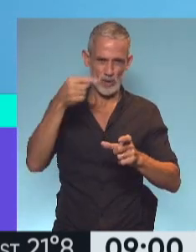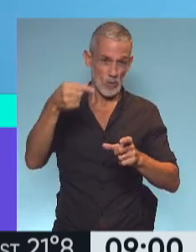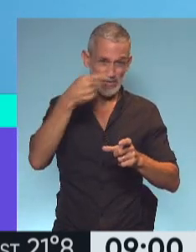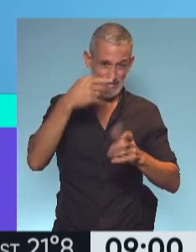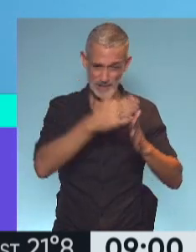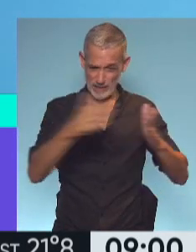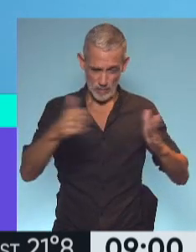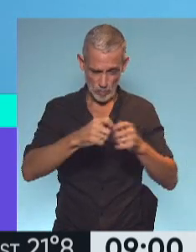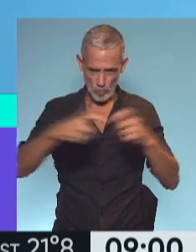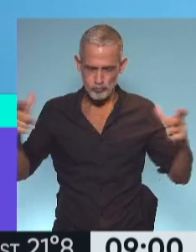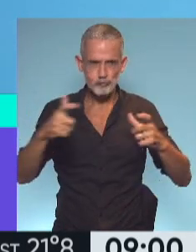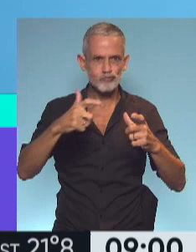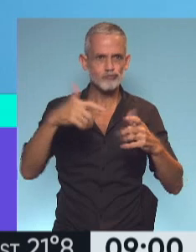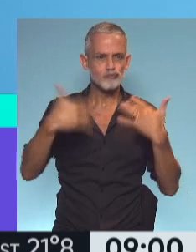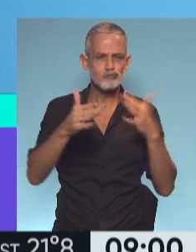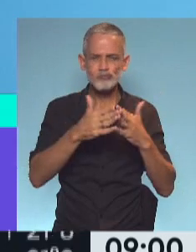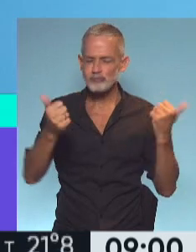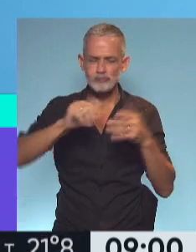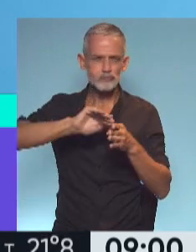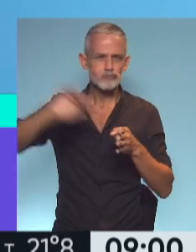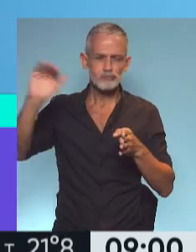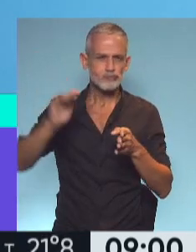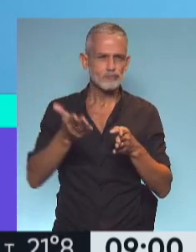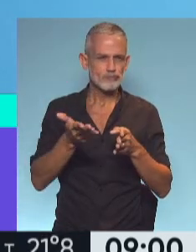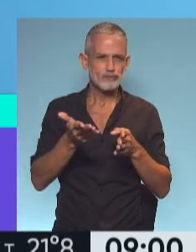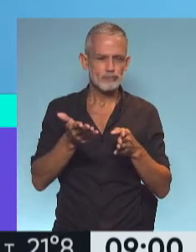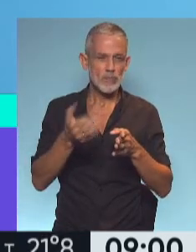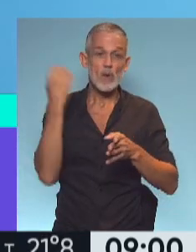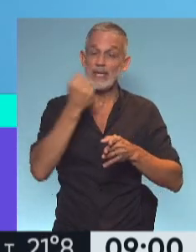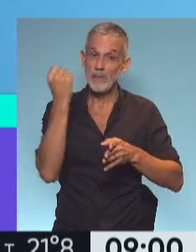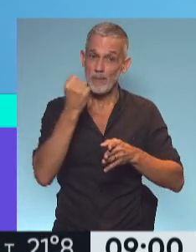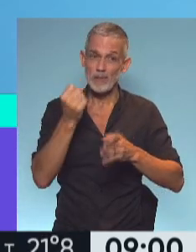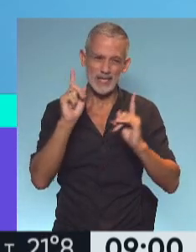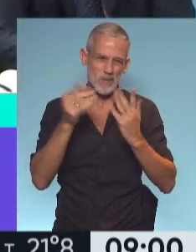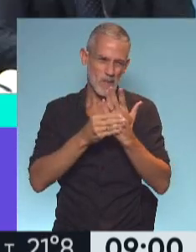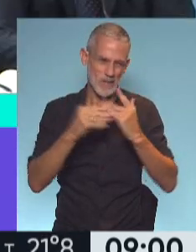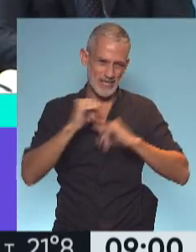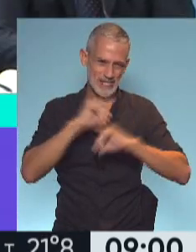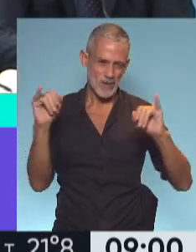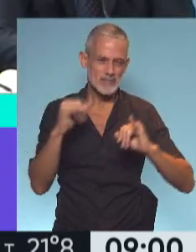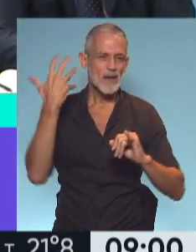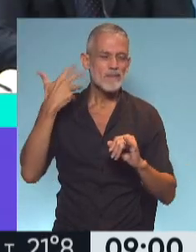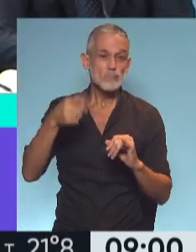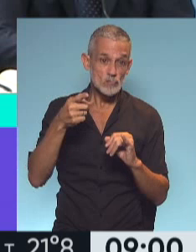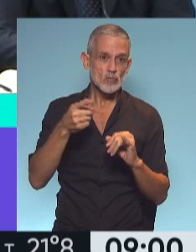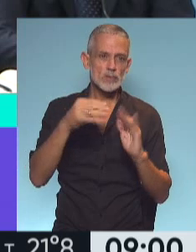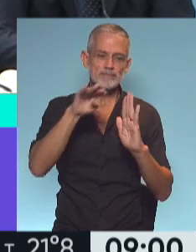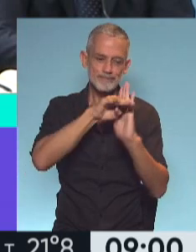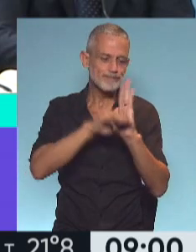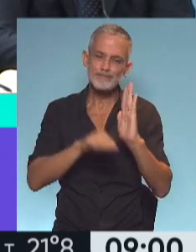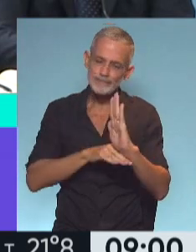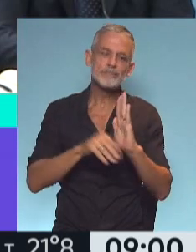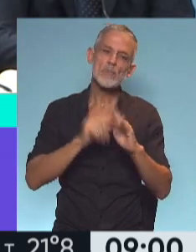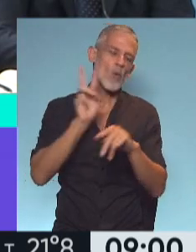ha acelerado muchísimo. Por eso es tan importante, como decía la ministra, la implementación de todas las medidas y todos